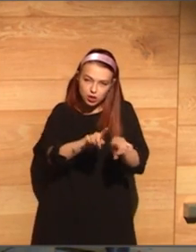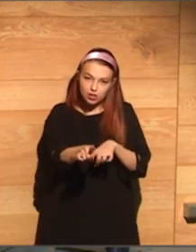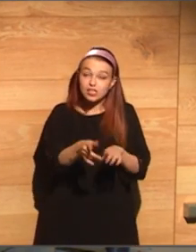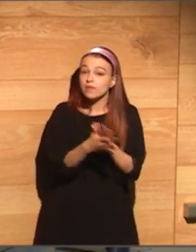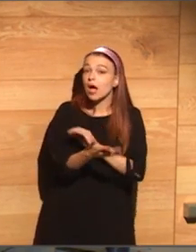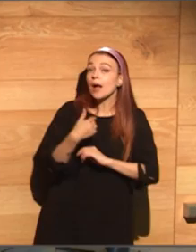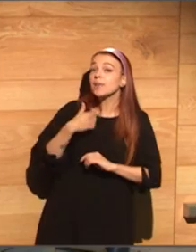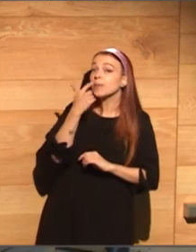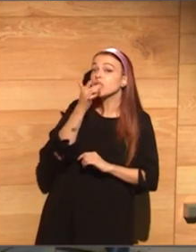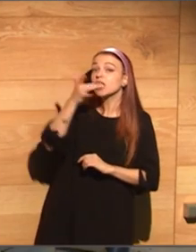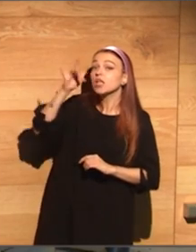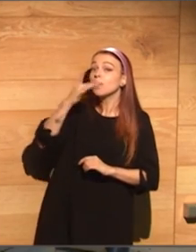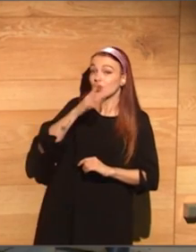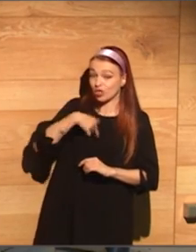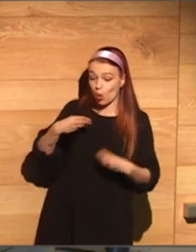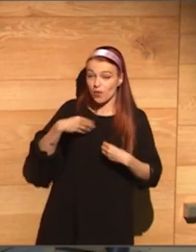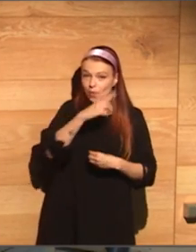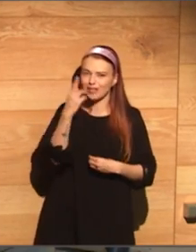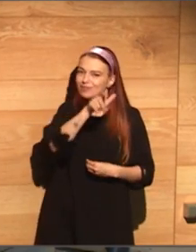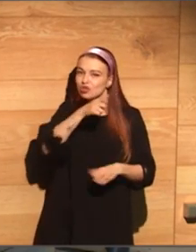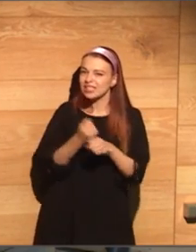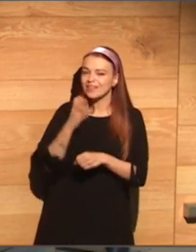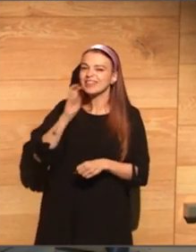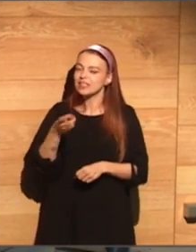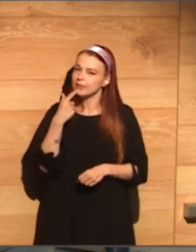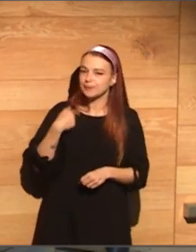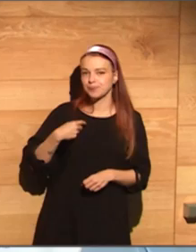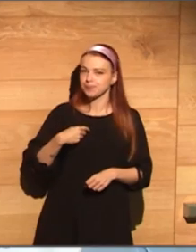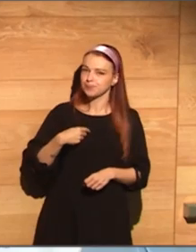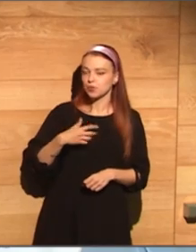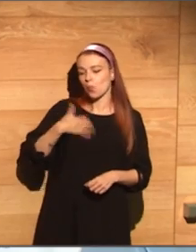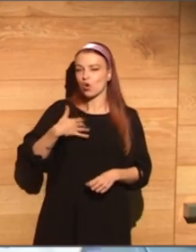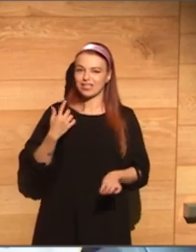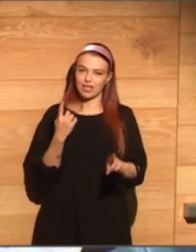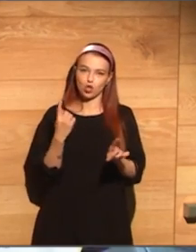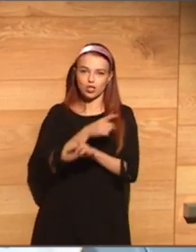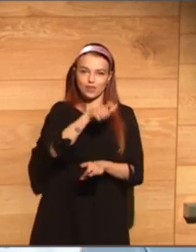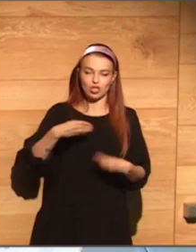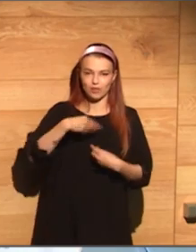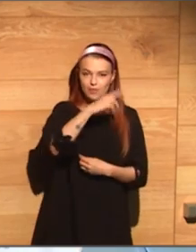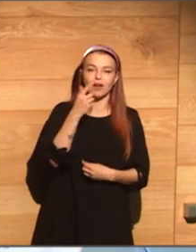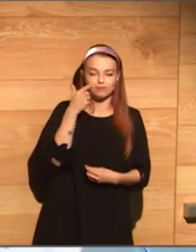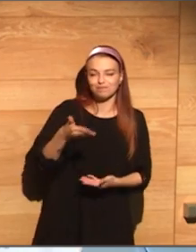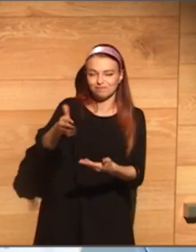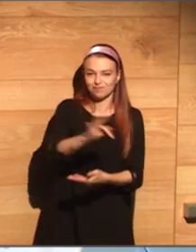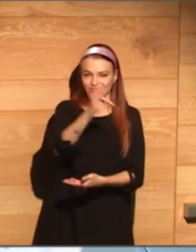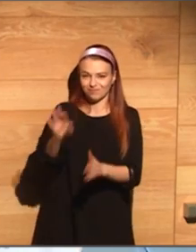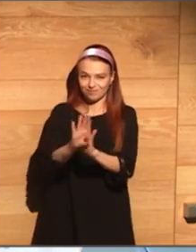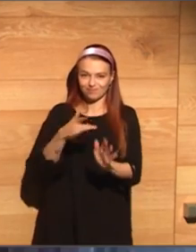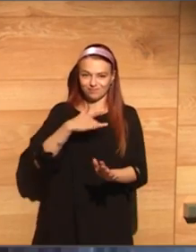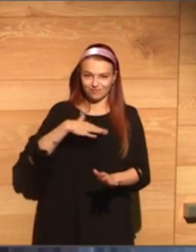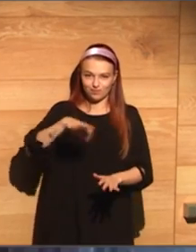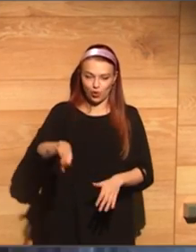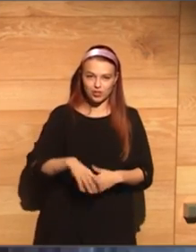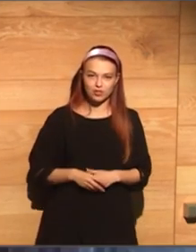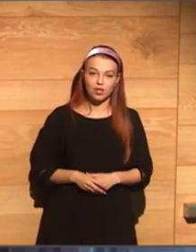brillan mal los dientes. Los odontólogos están mosqueados, echan las muelas con nosotros, con los madrileños. Venga, perdón. Ay, bueno,